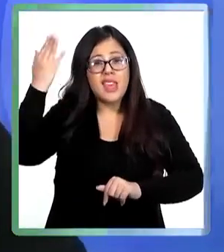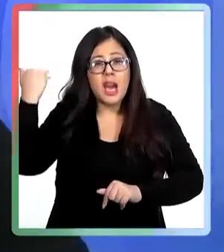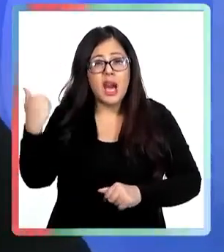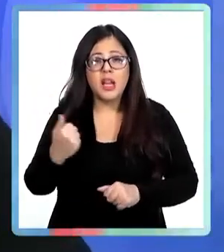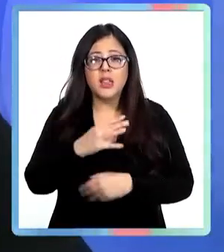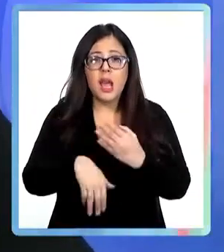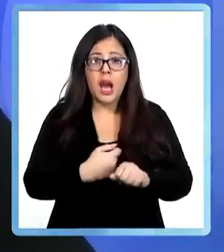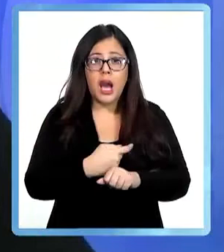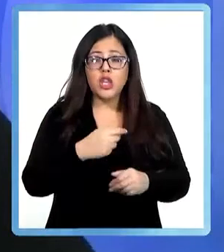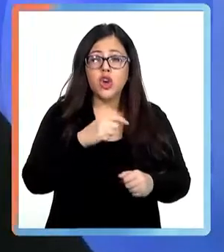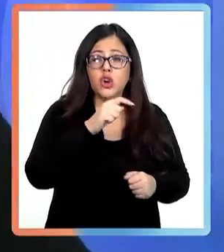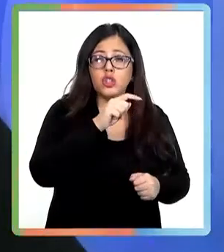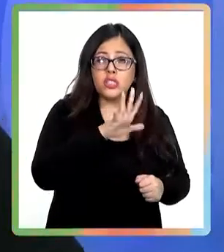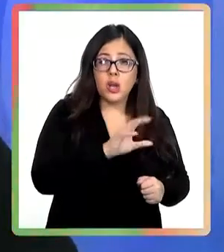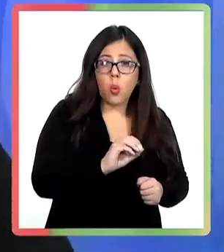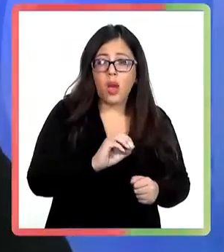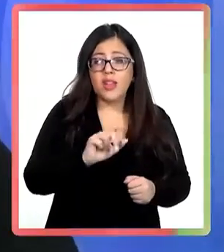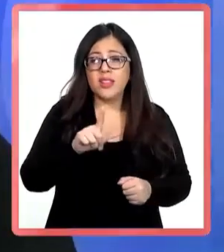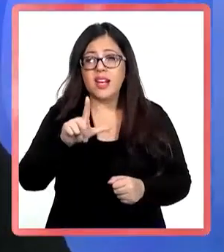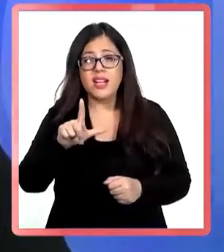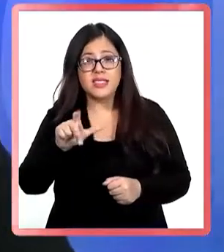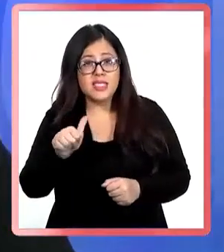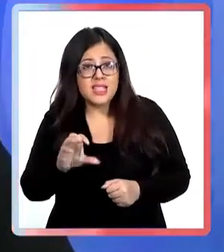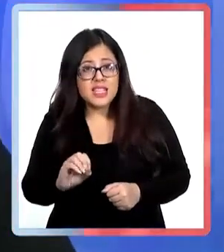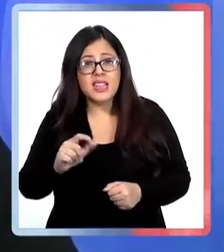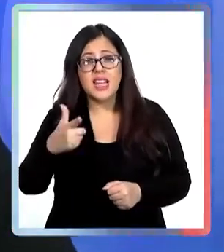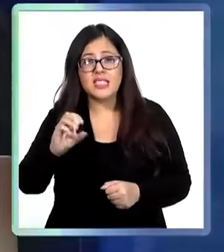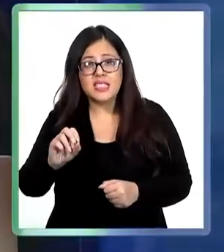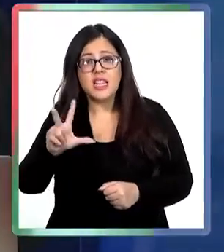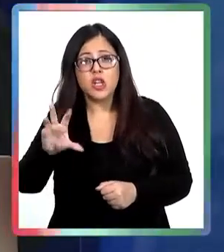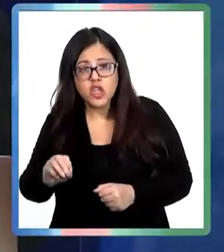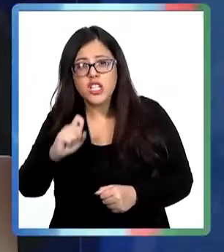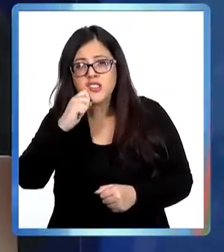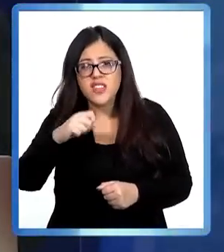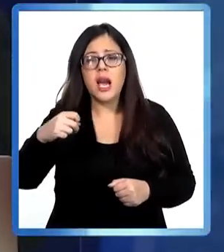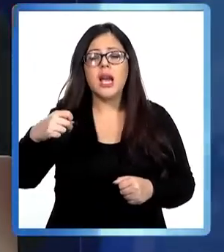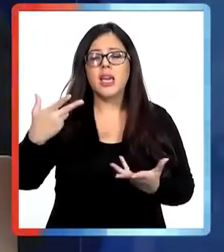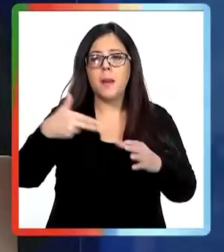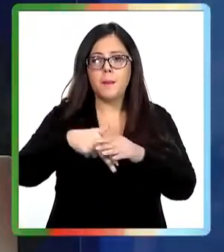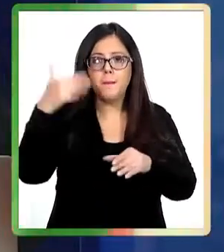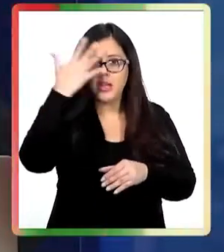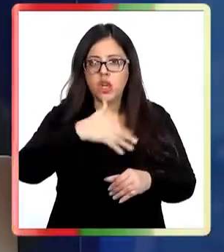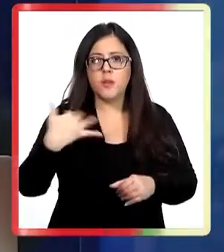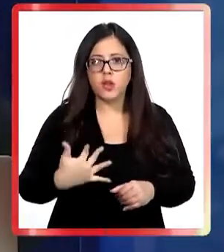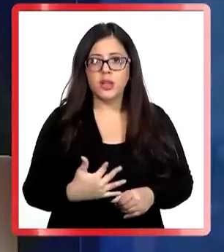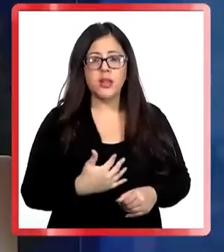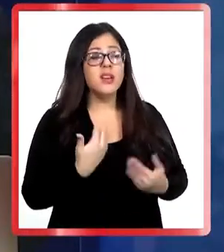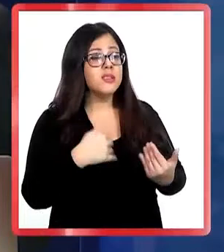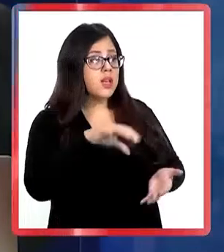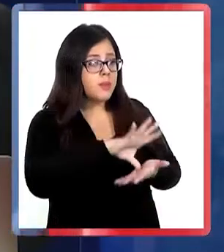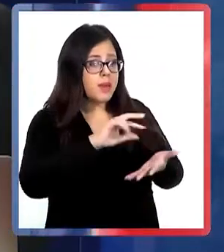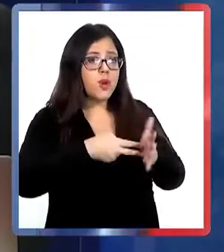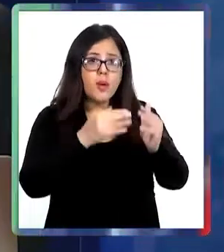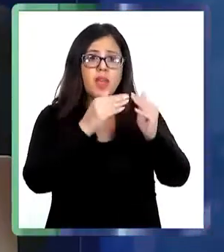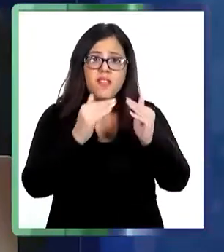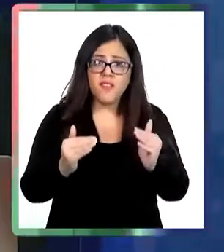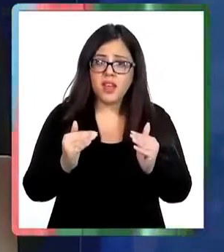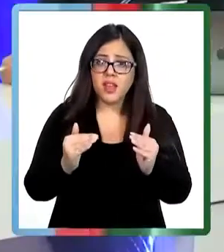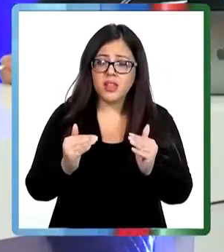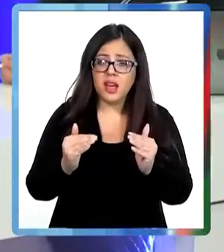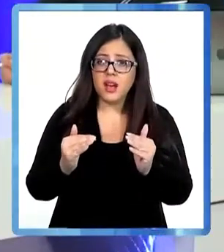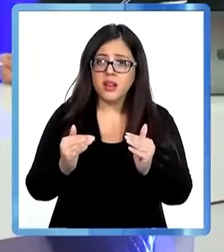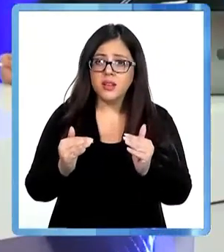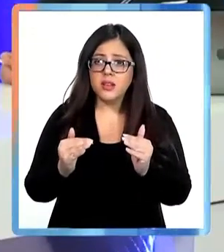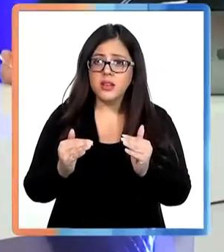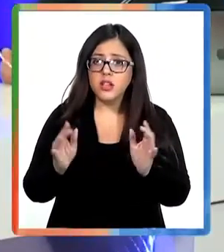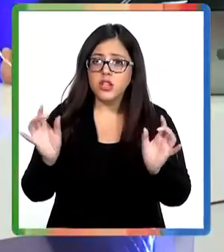la década de los 50, 60, 70, incluso los 80, lo fue el petróleo. En todo el país hay un déficit de viviendas. Así es. No es la excepción Magallanes.